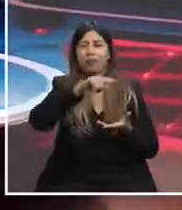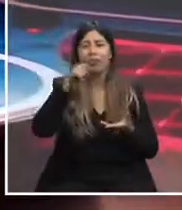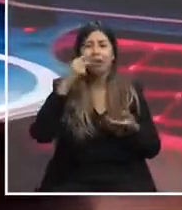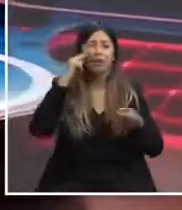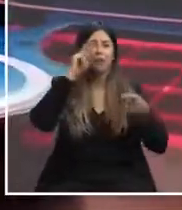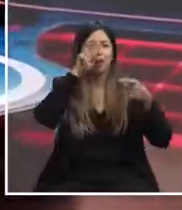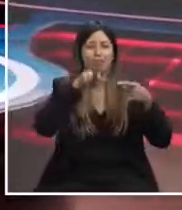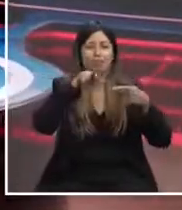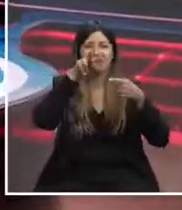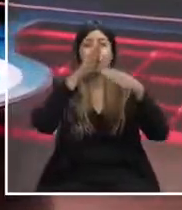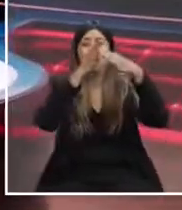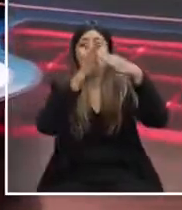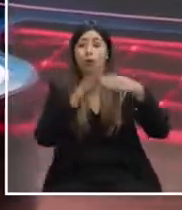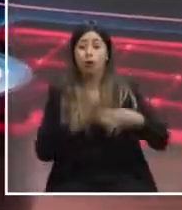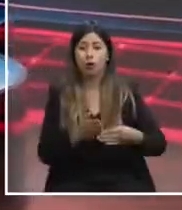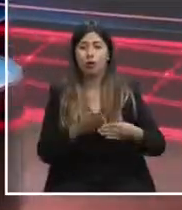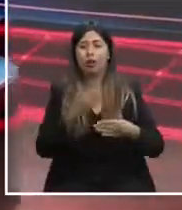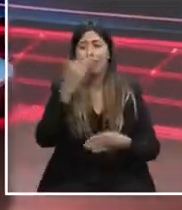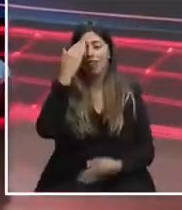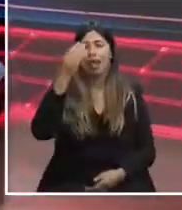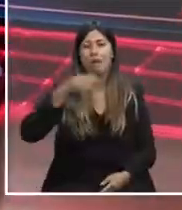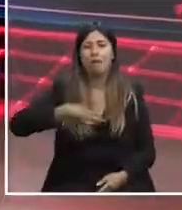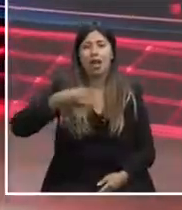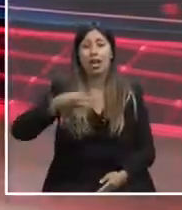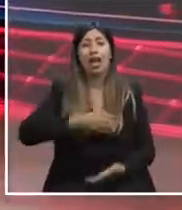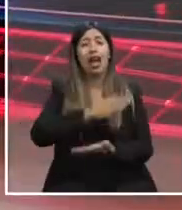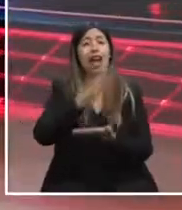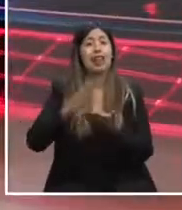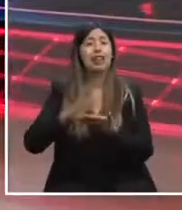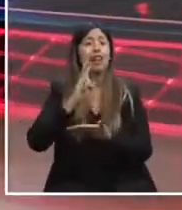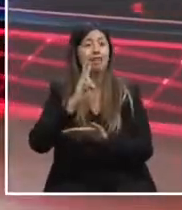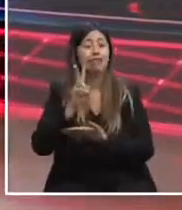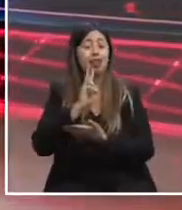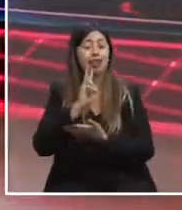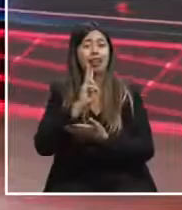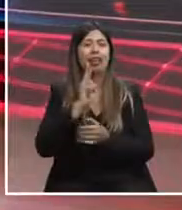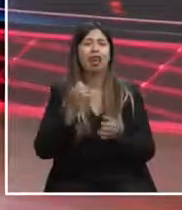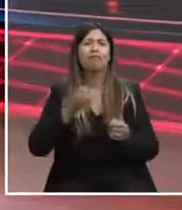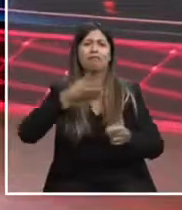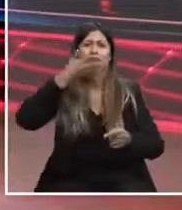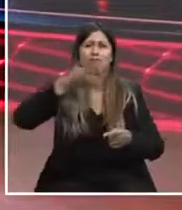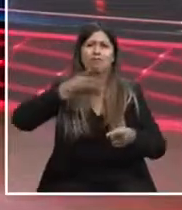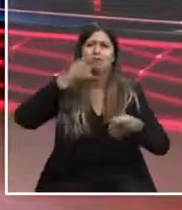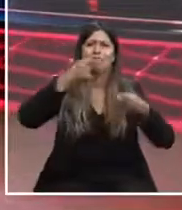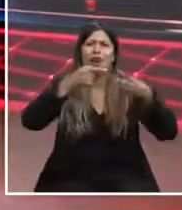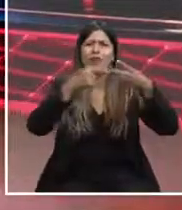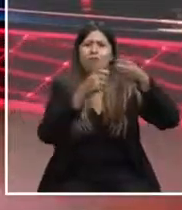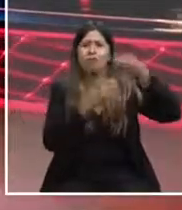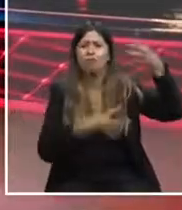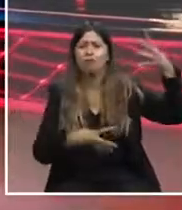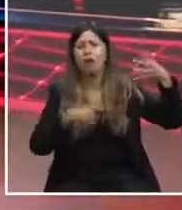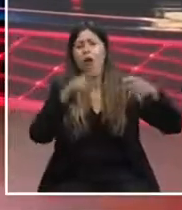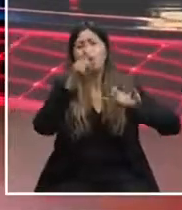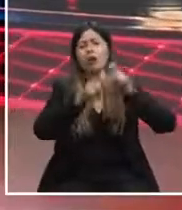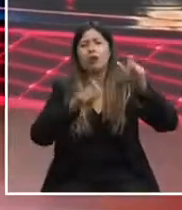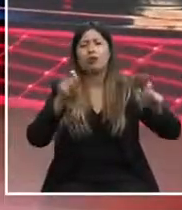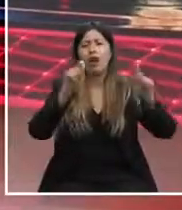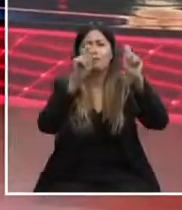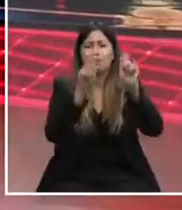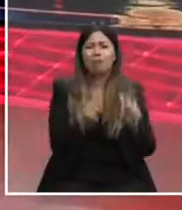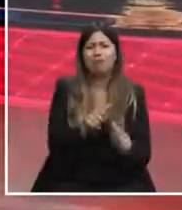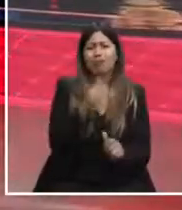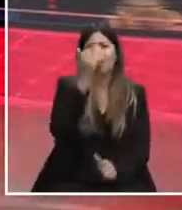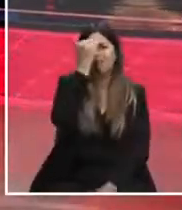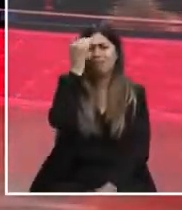programación del día martes. Recordarles que estamos hasta el día viernes con grandes charlas de expertos y expertas mundial